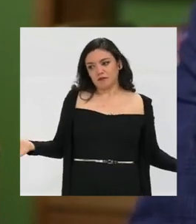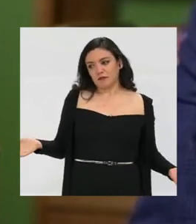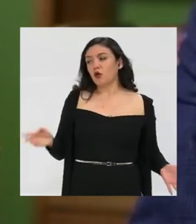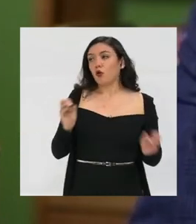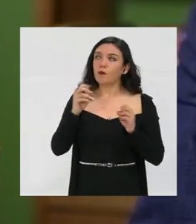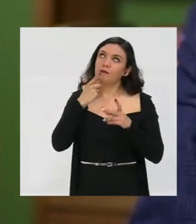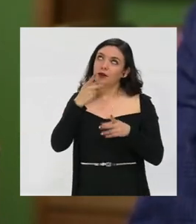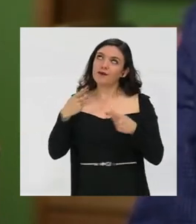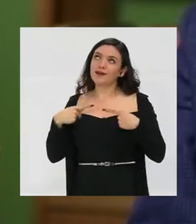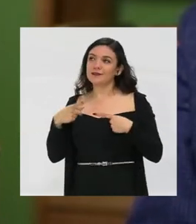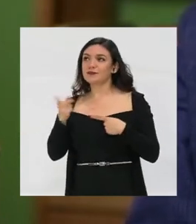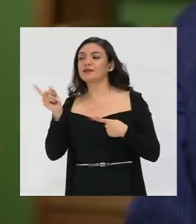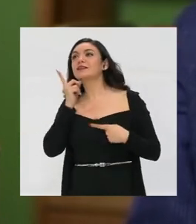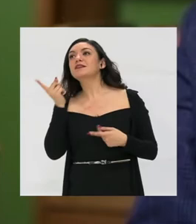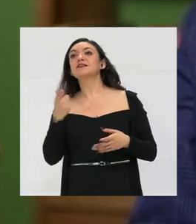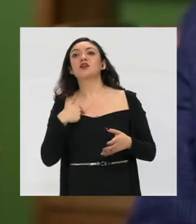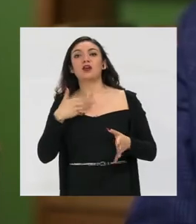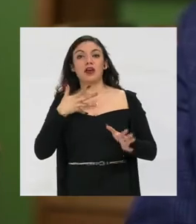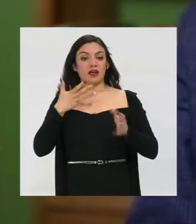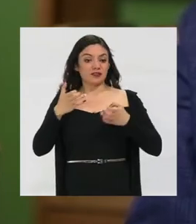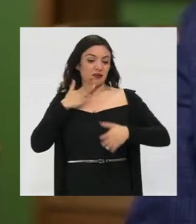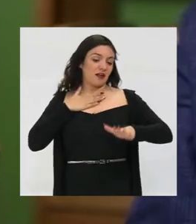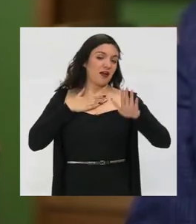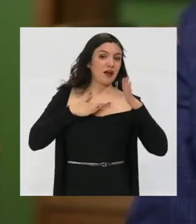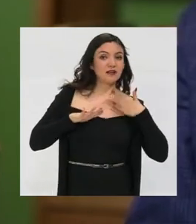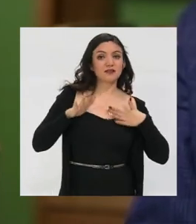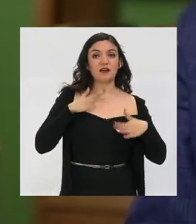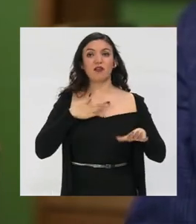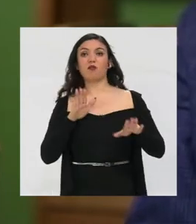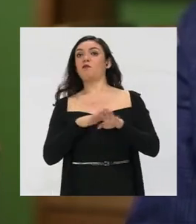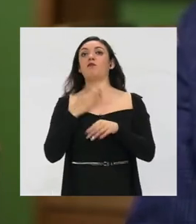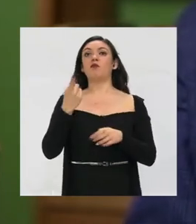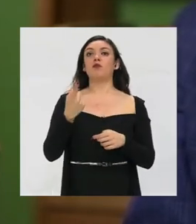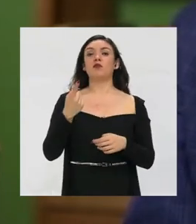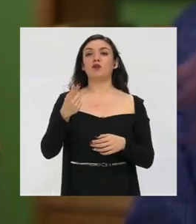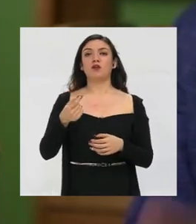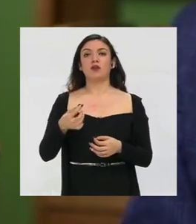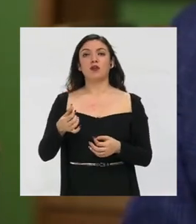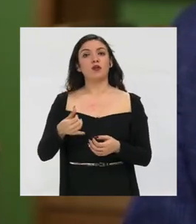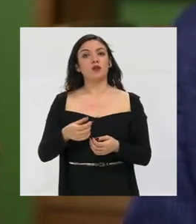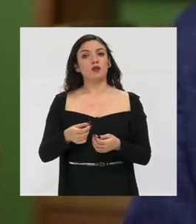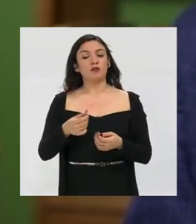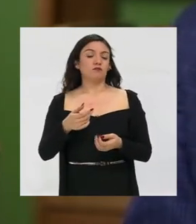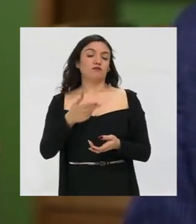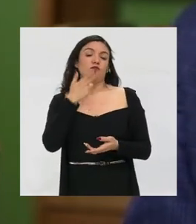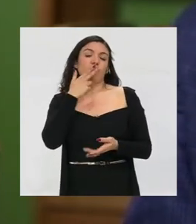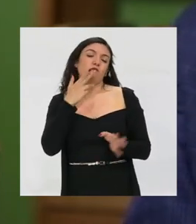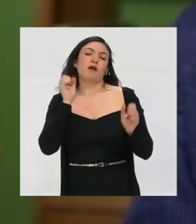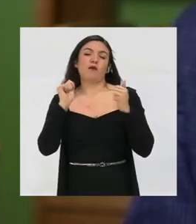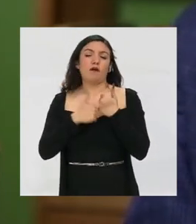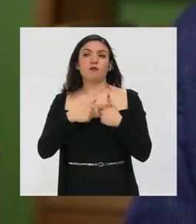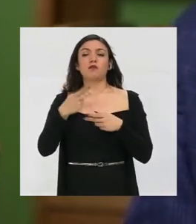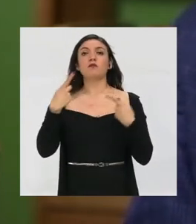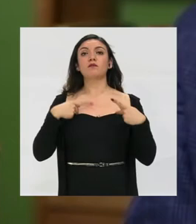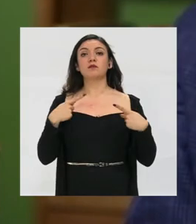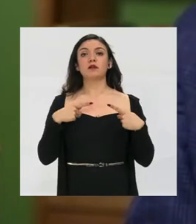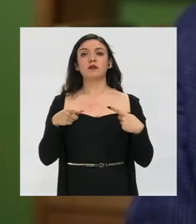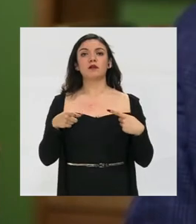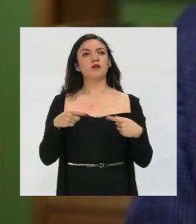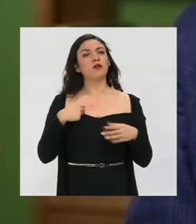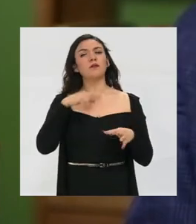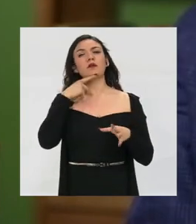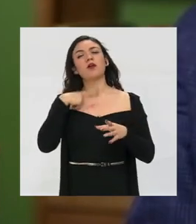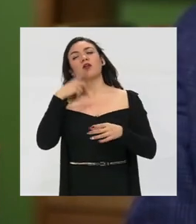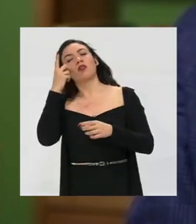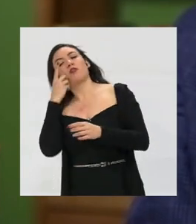dices, o más bien ellos dicen, tú te sientes cansado por haber probado el cristal